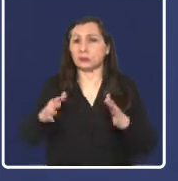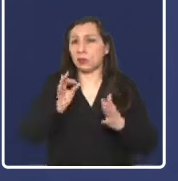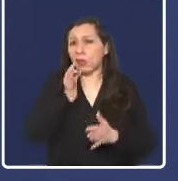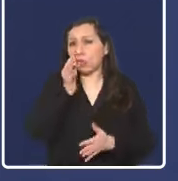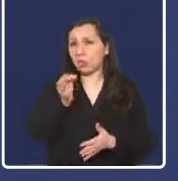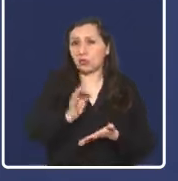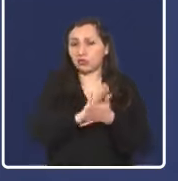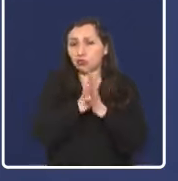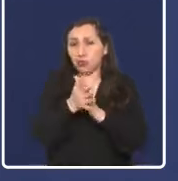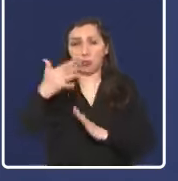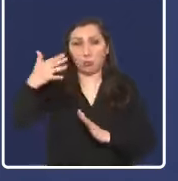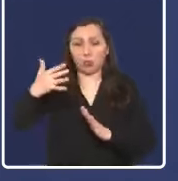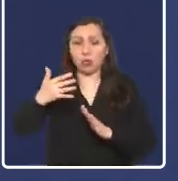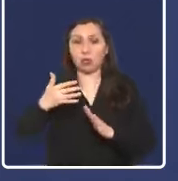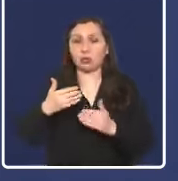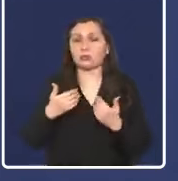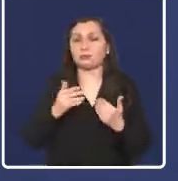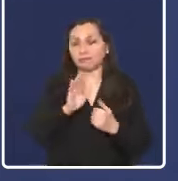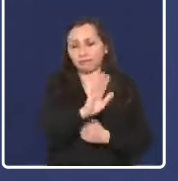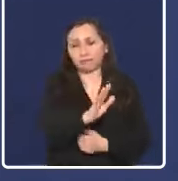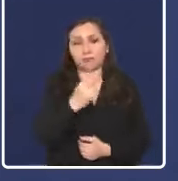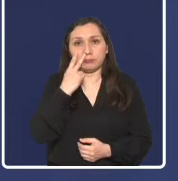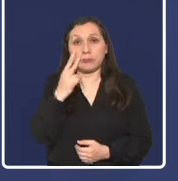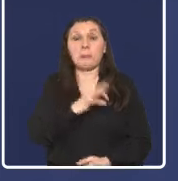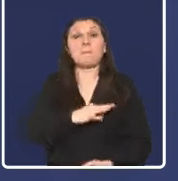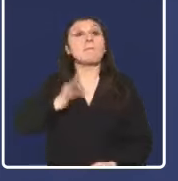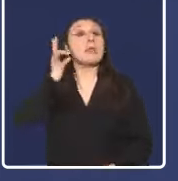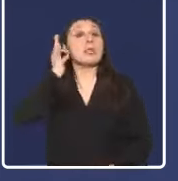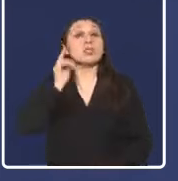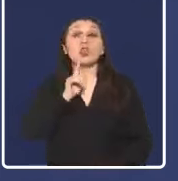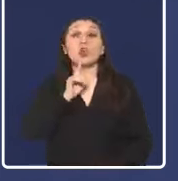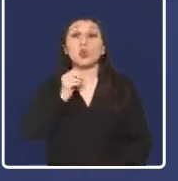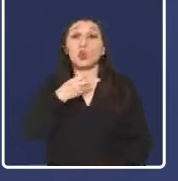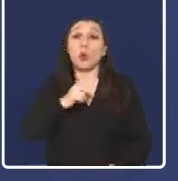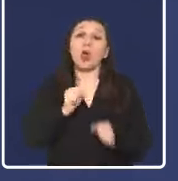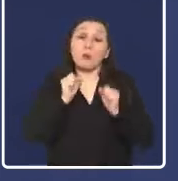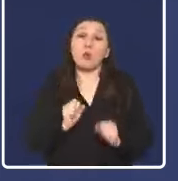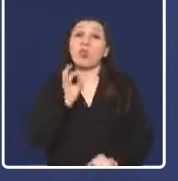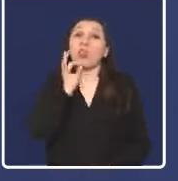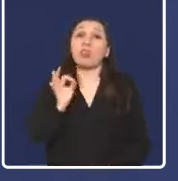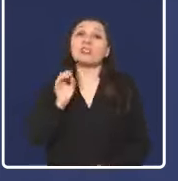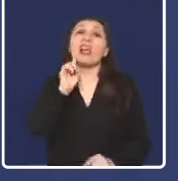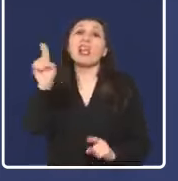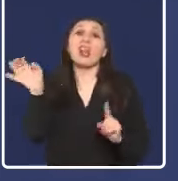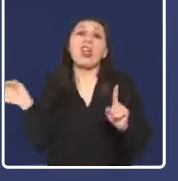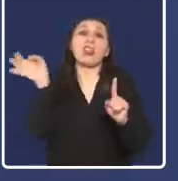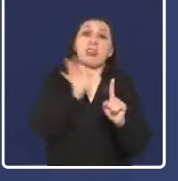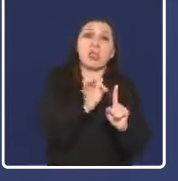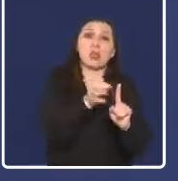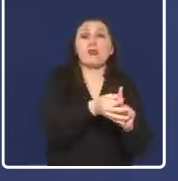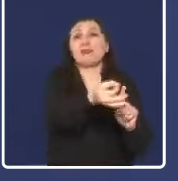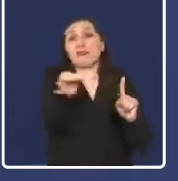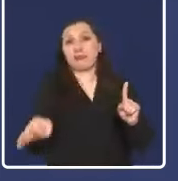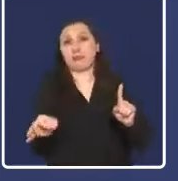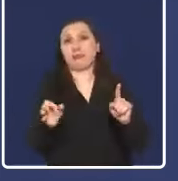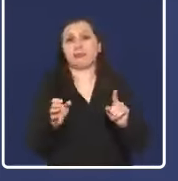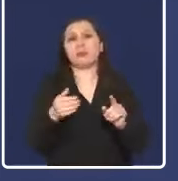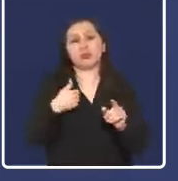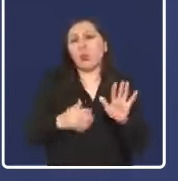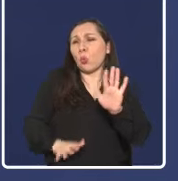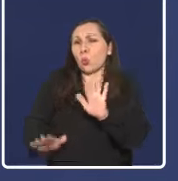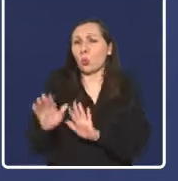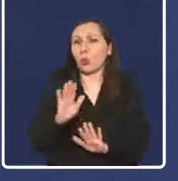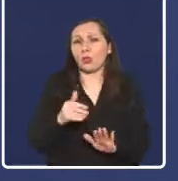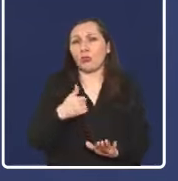Se le dio toda la relevancia que tenía. Yo, mira, la ministra Toá podrá decir que le dio la información, ahí prefiero ser